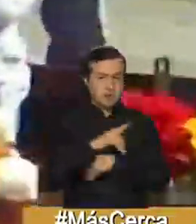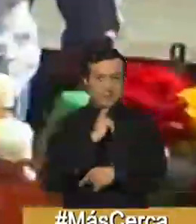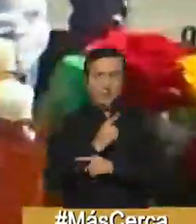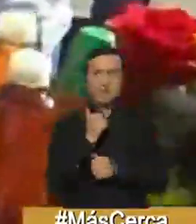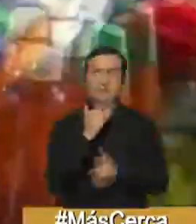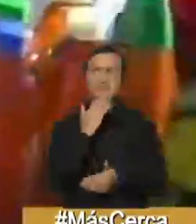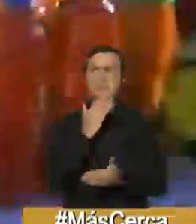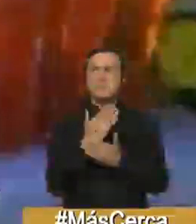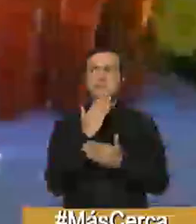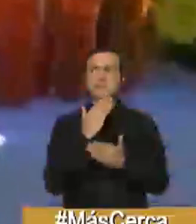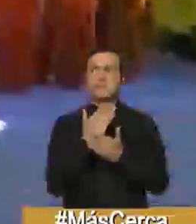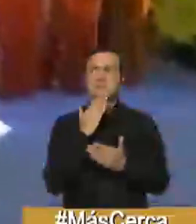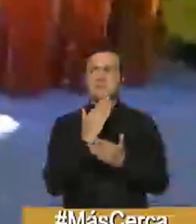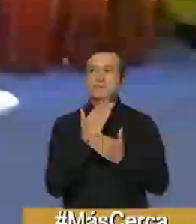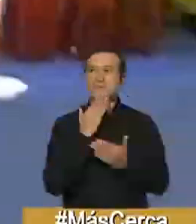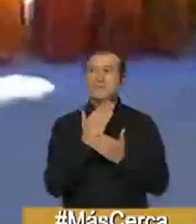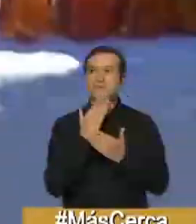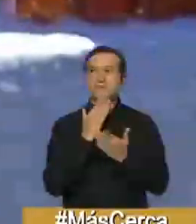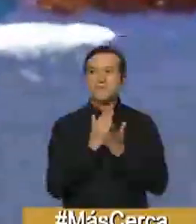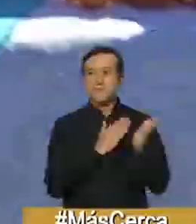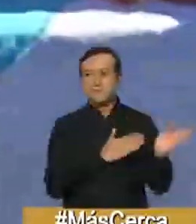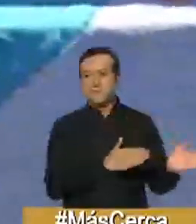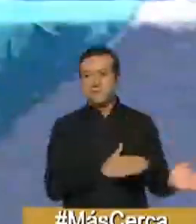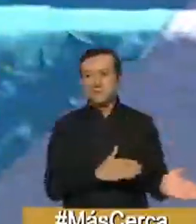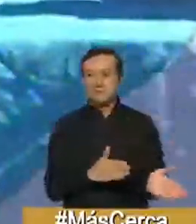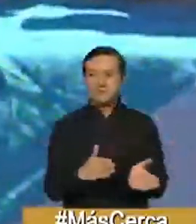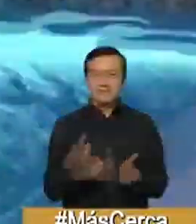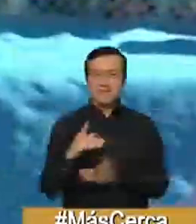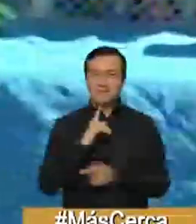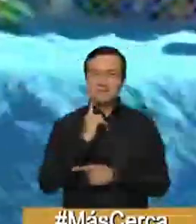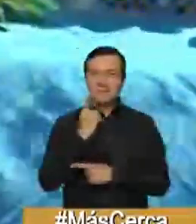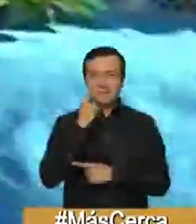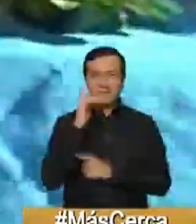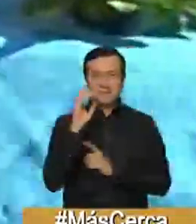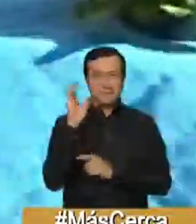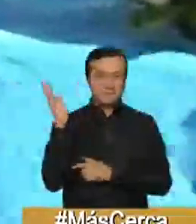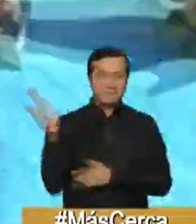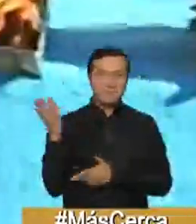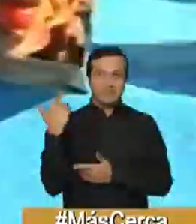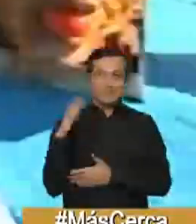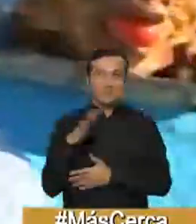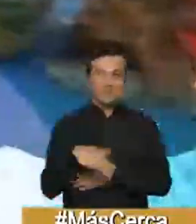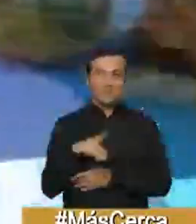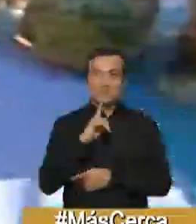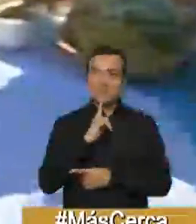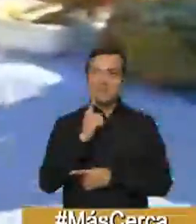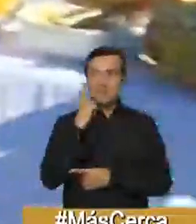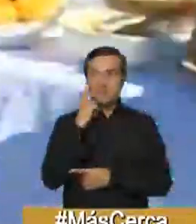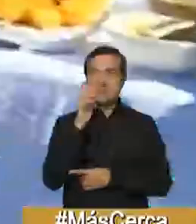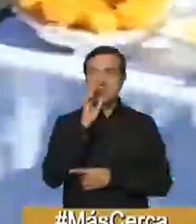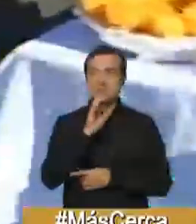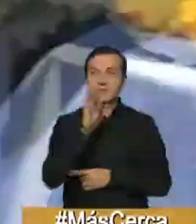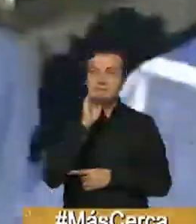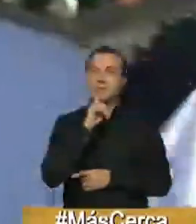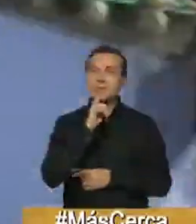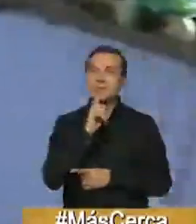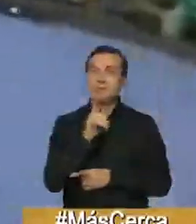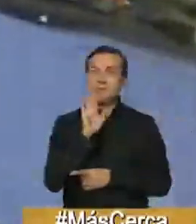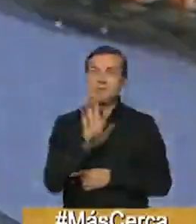muy bien, todo gratis y bonito además. Vamos a conversar, como les decía, con este artista,